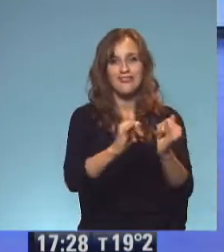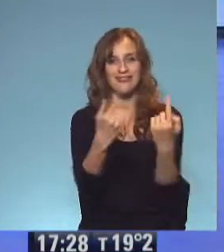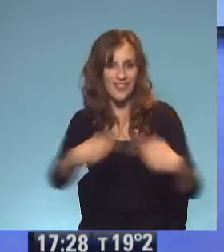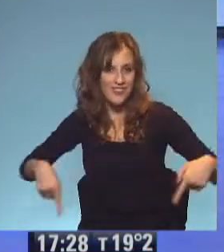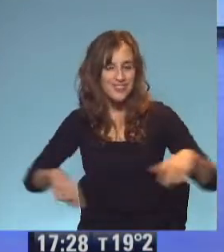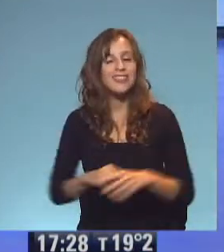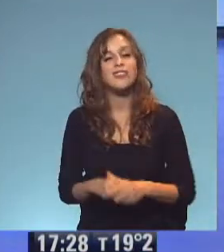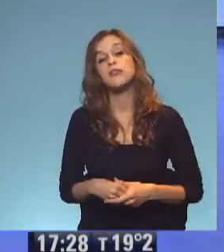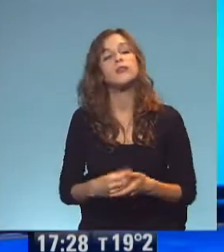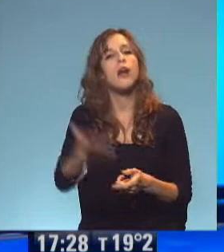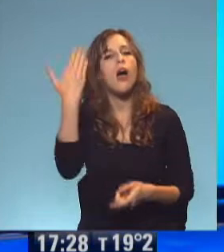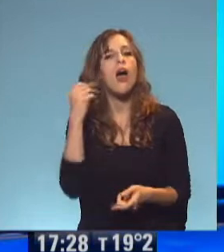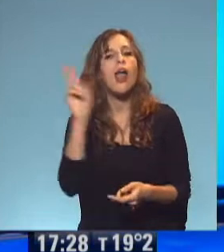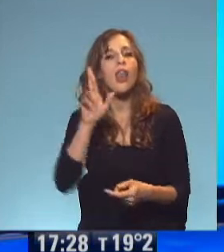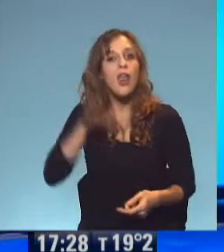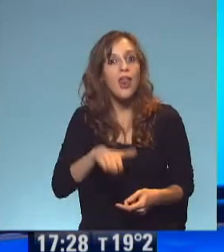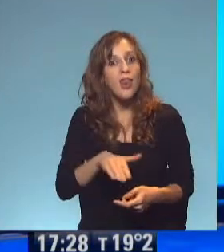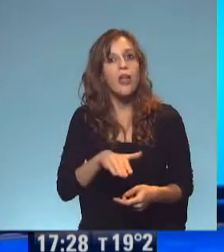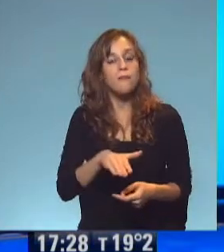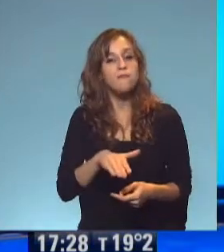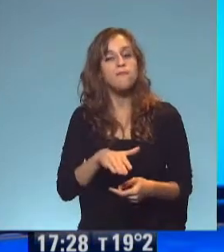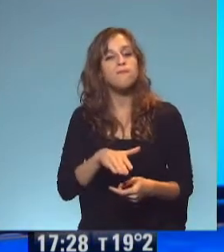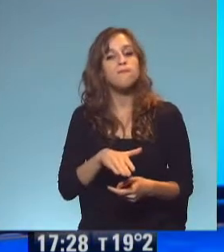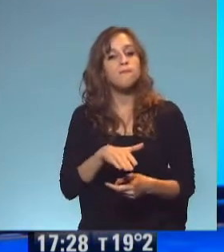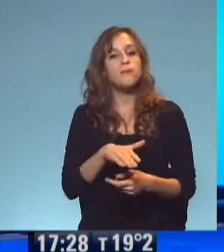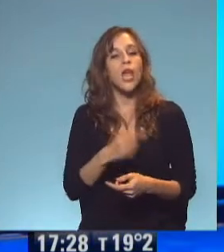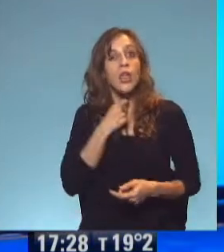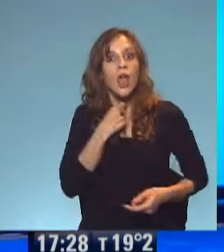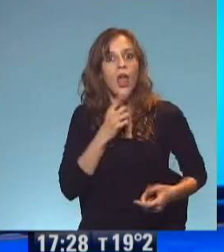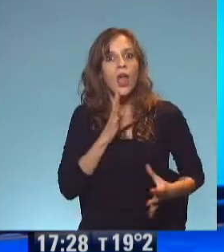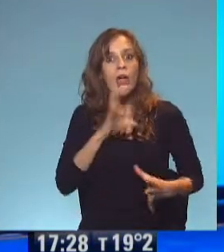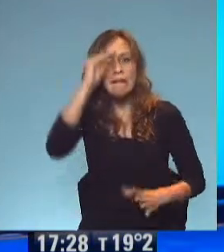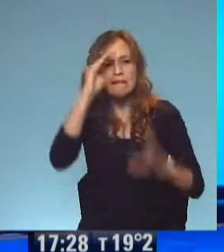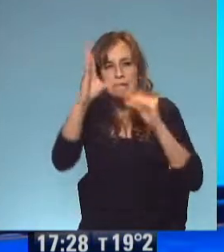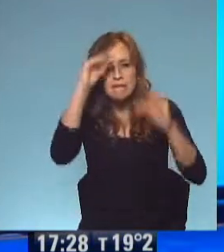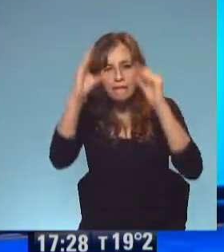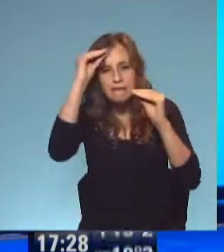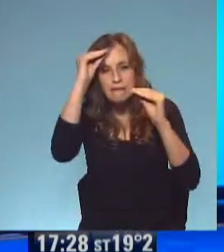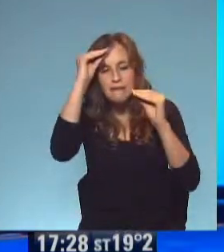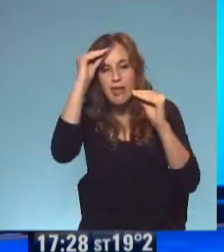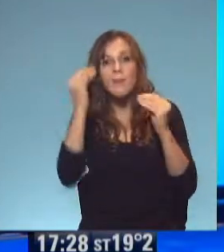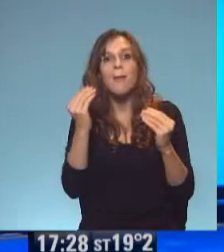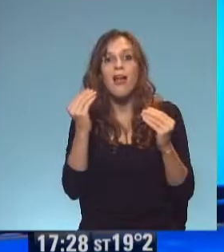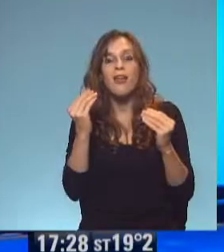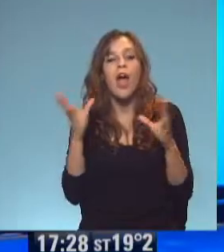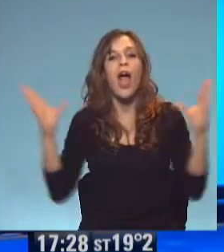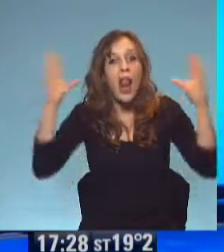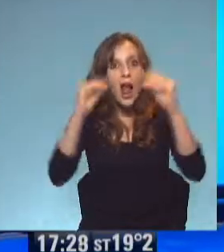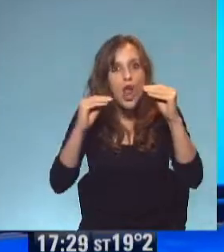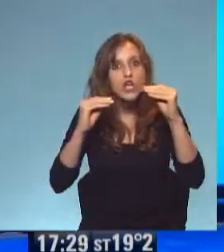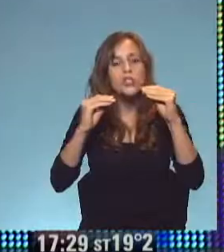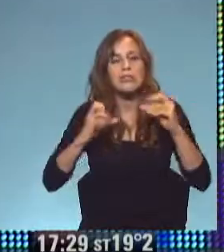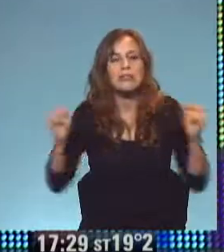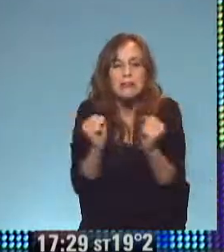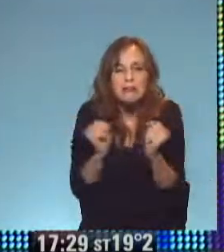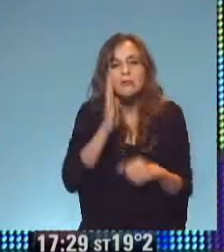una niña que quería recordarlas para contárselas a sí misma en las noches largas de